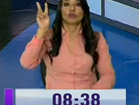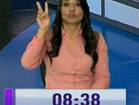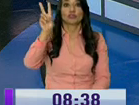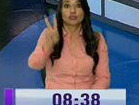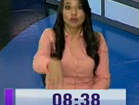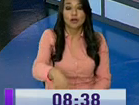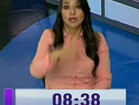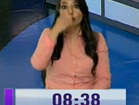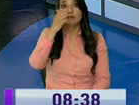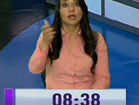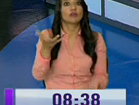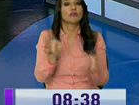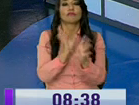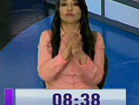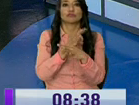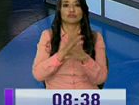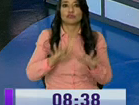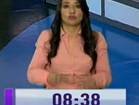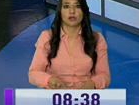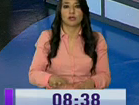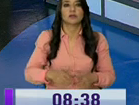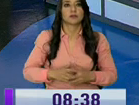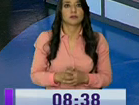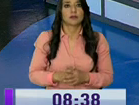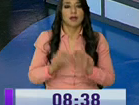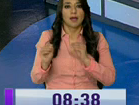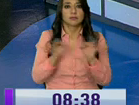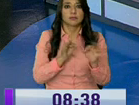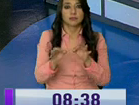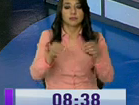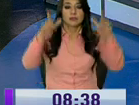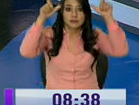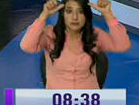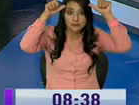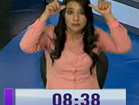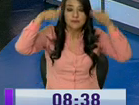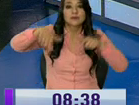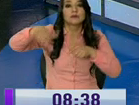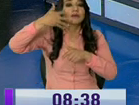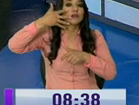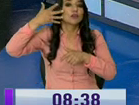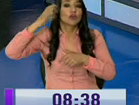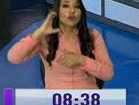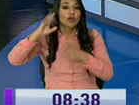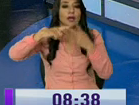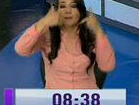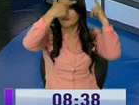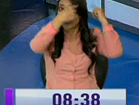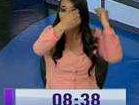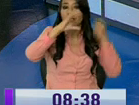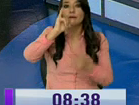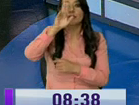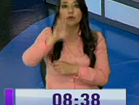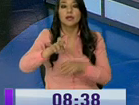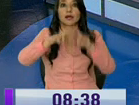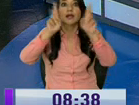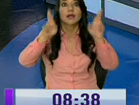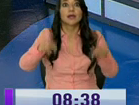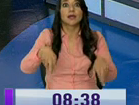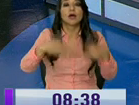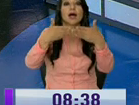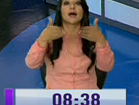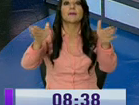no está funcionando en estos sectores. El Labrador, Río Coca, Playón de la Marín, Marín Central, Capulí, Recreo están